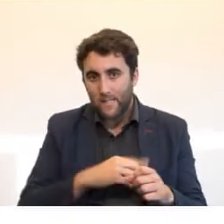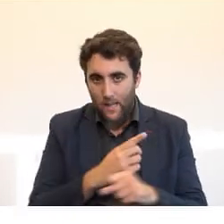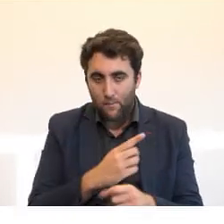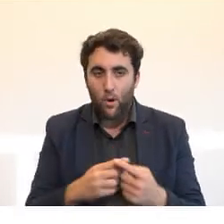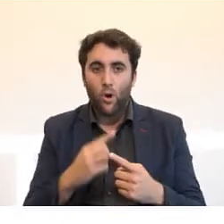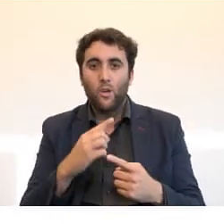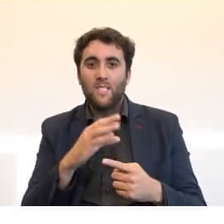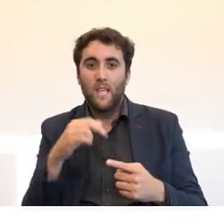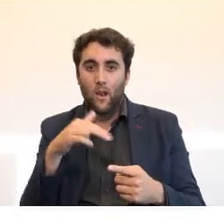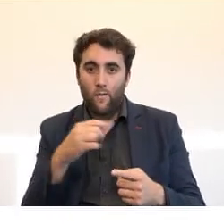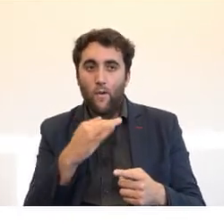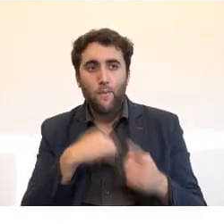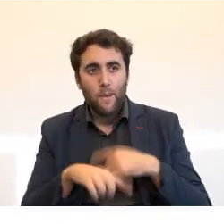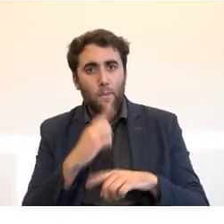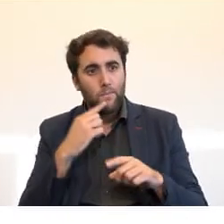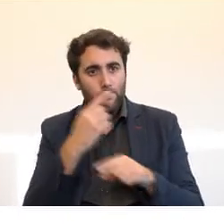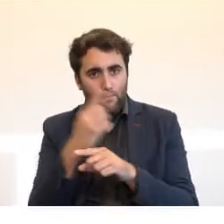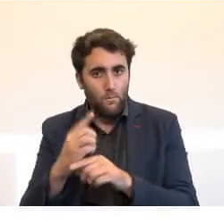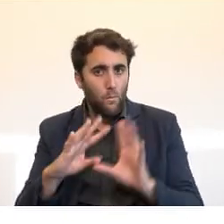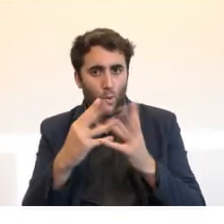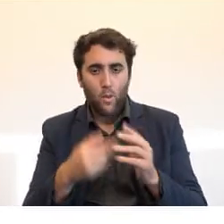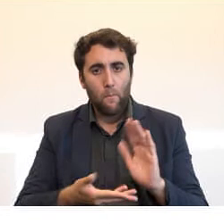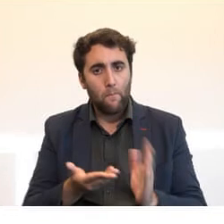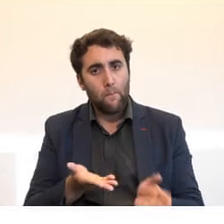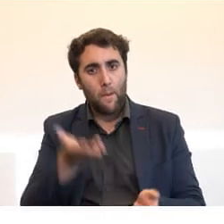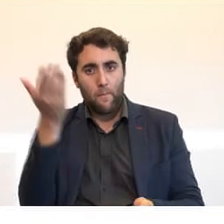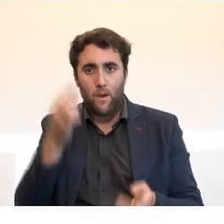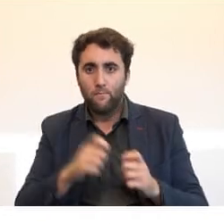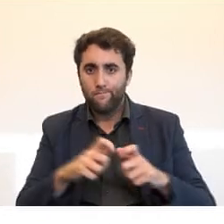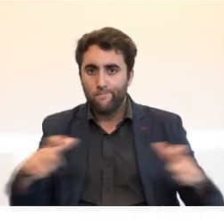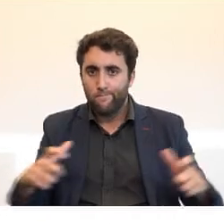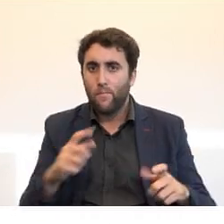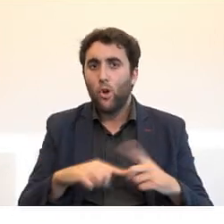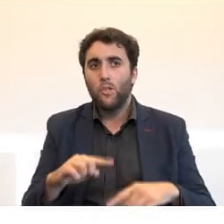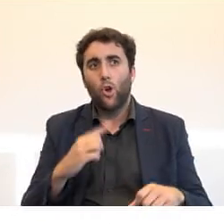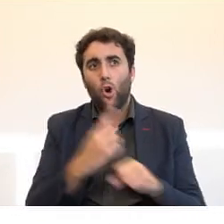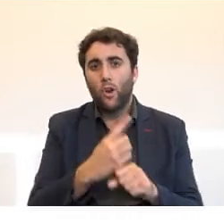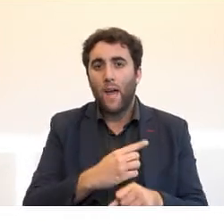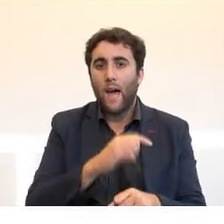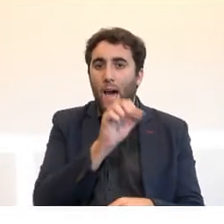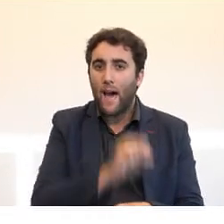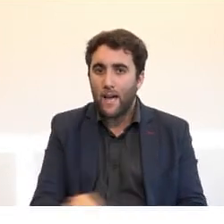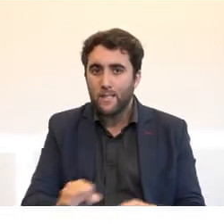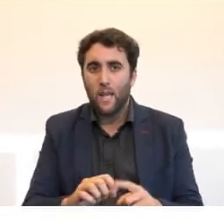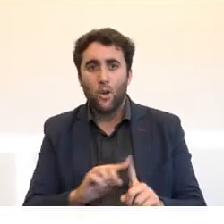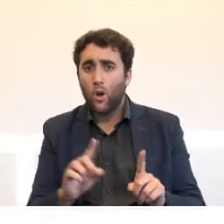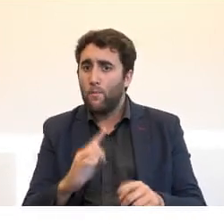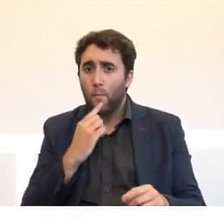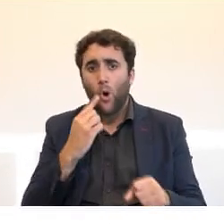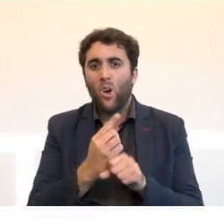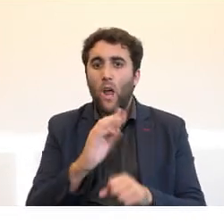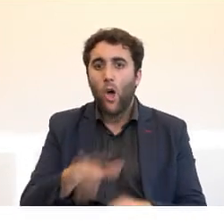el colectivo asiático en todo el mundo, pero no se limita al asiático, ahora ya es hacia el extranjero, hacia el otro, hacia el